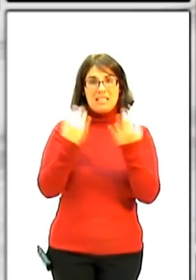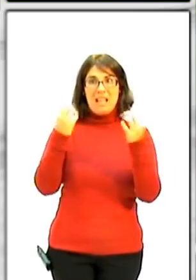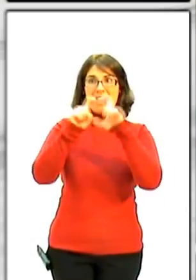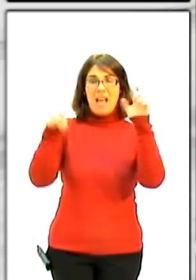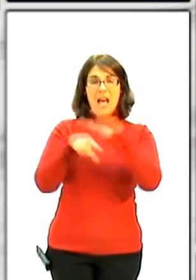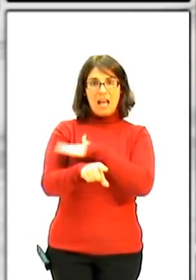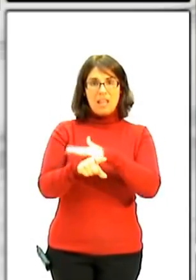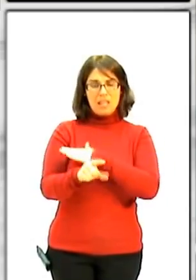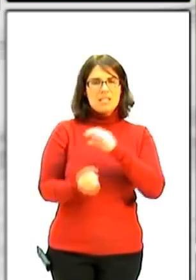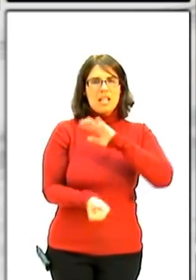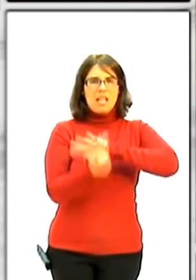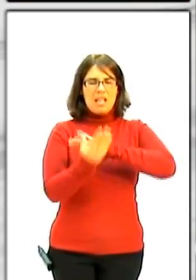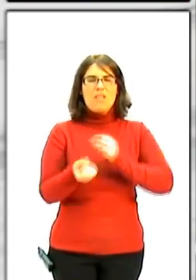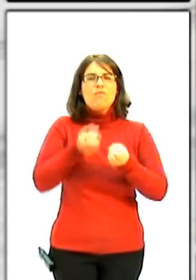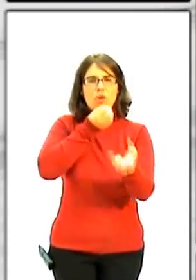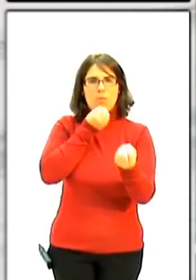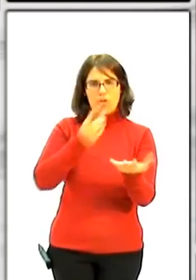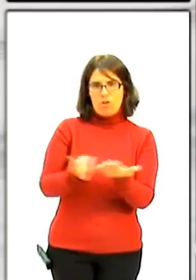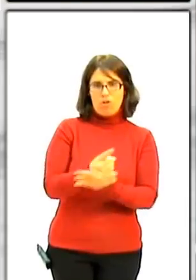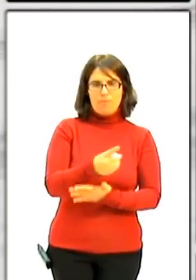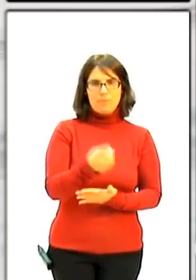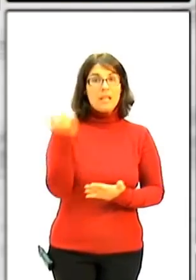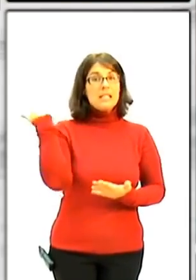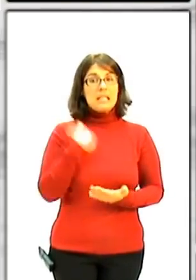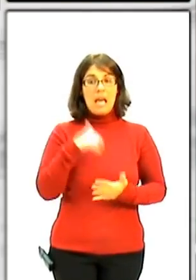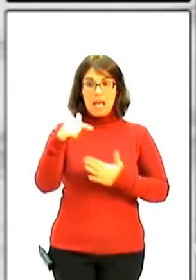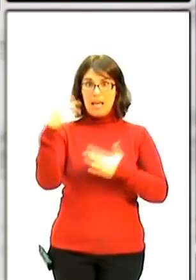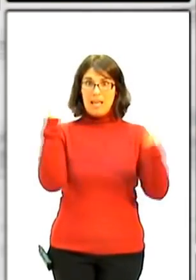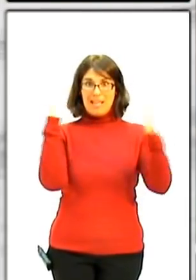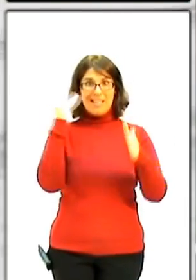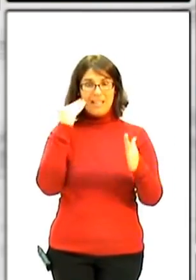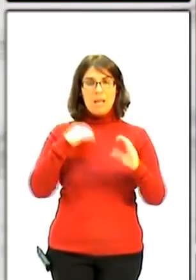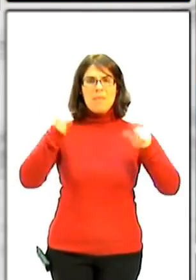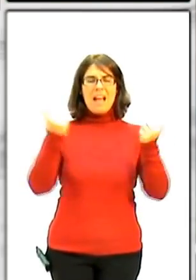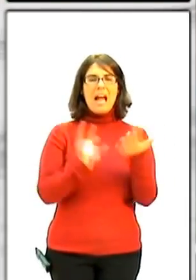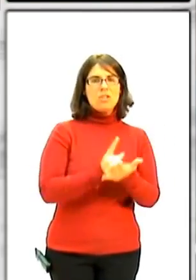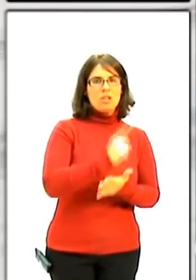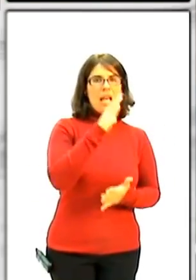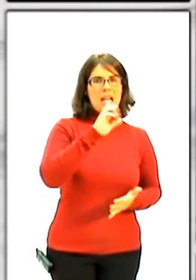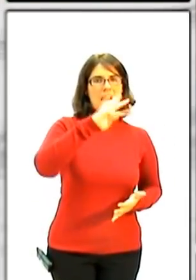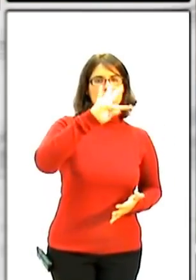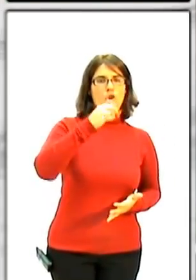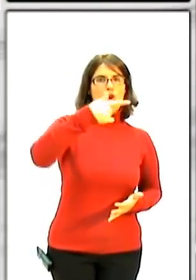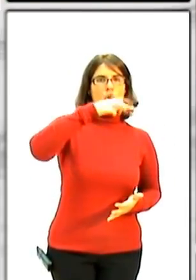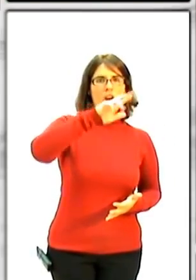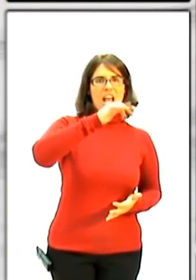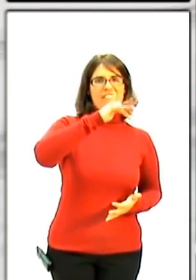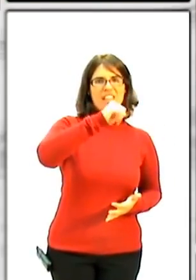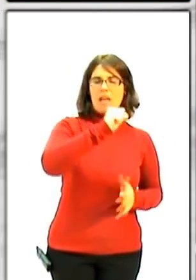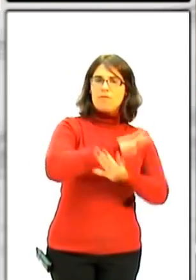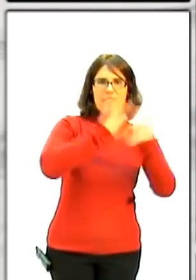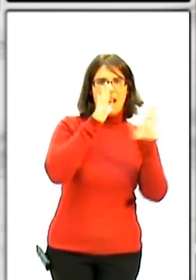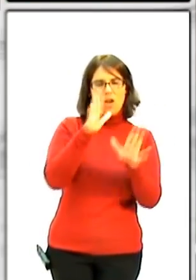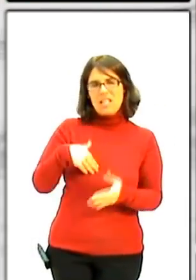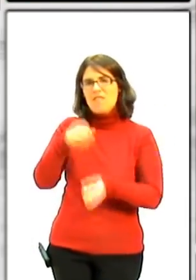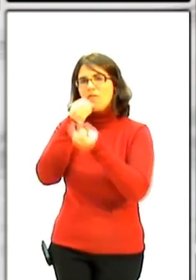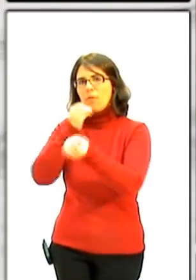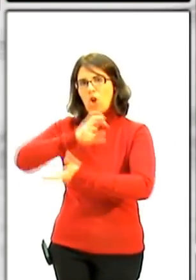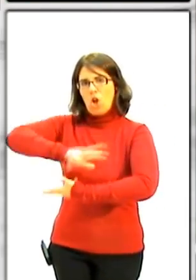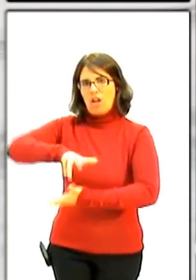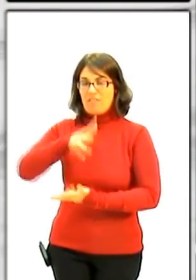de información geográfica. Hablamos ya, se deja de hablar casi prácticamente de la cartografía y se habla más de información geográfica, que es lo que apuntaba ahora Pilar,